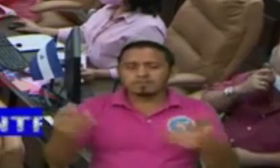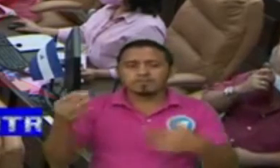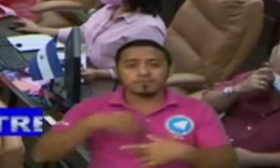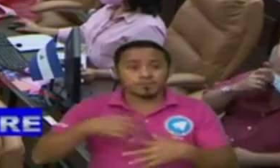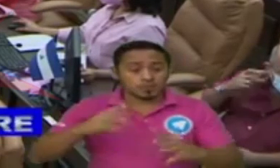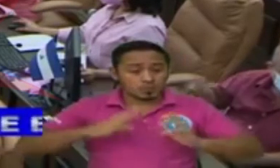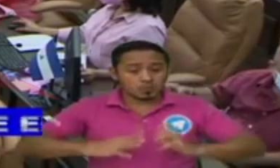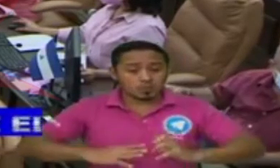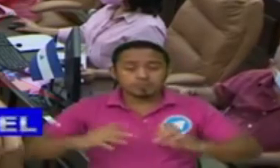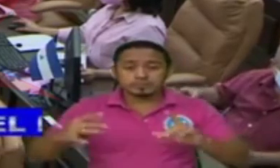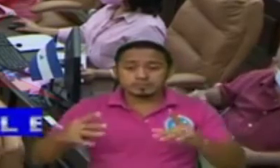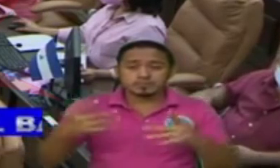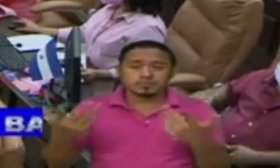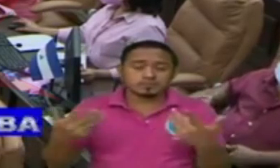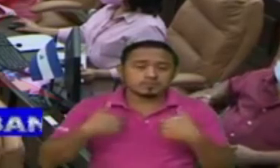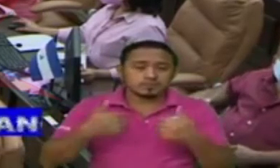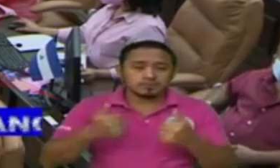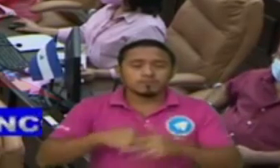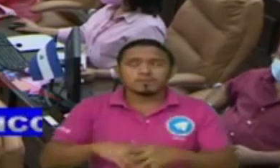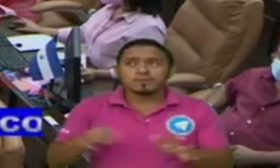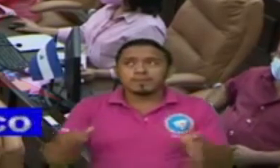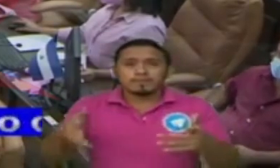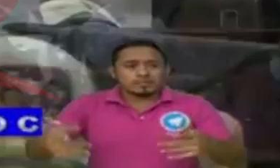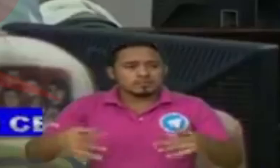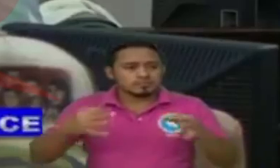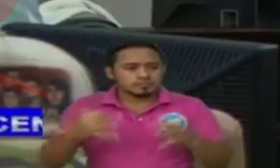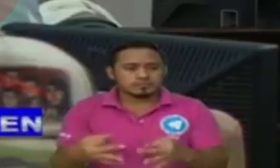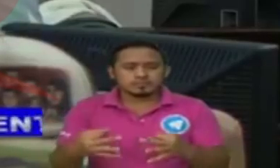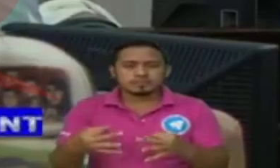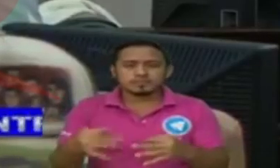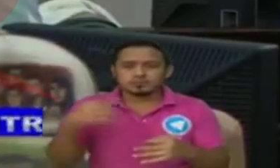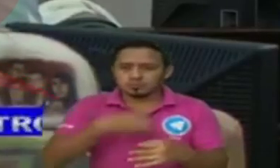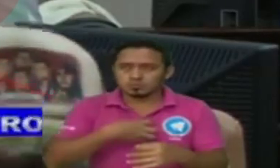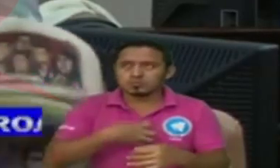y sanitarias para dedicarnos